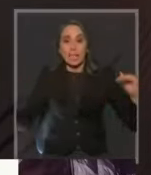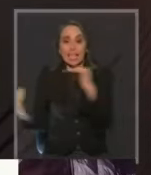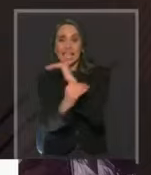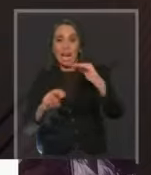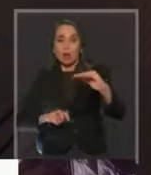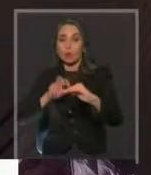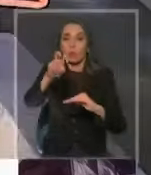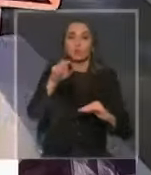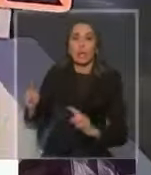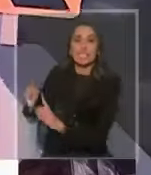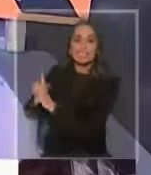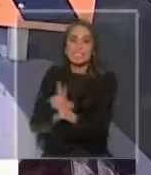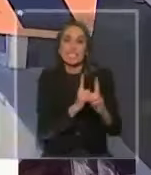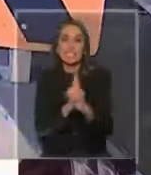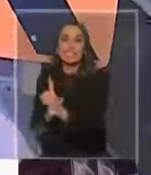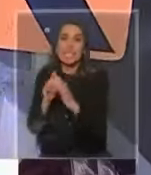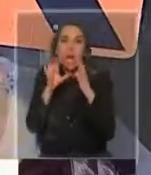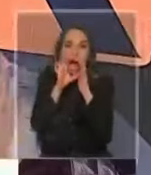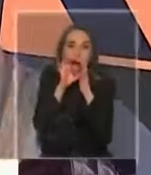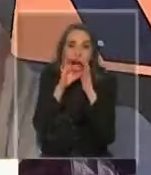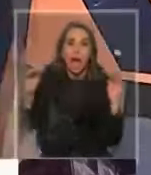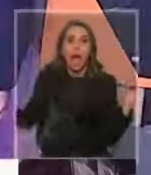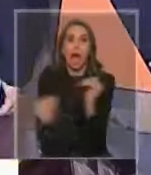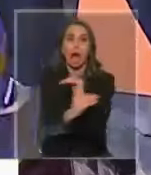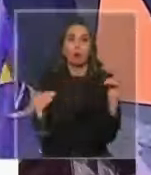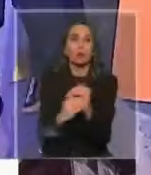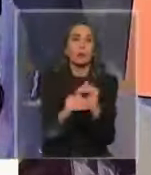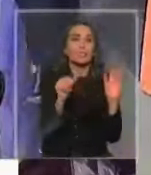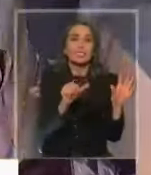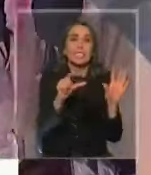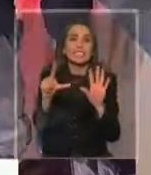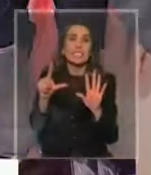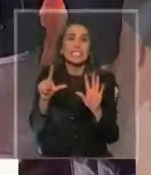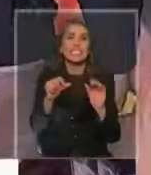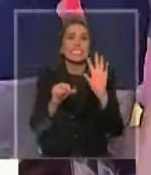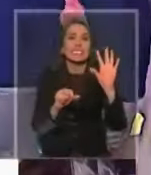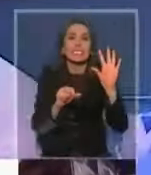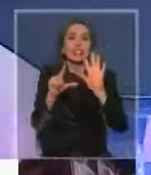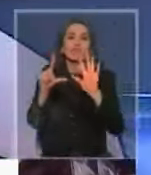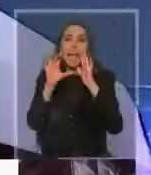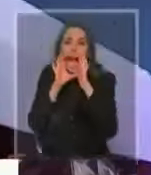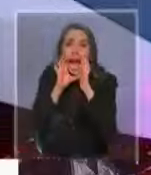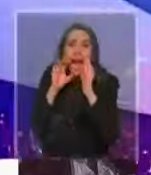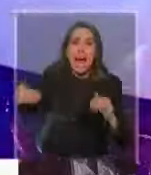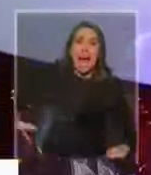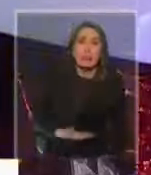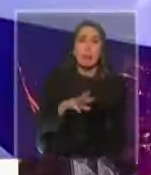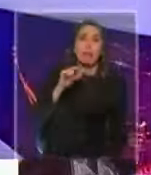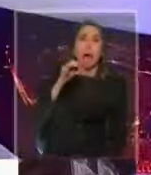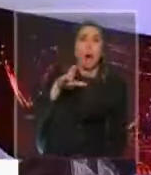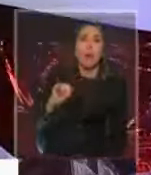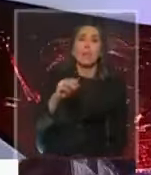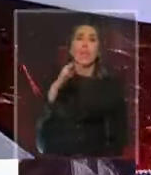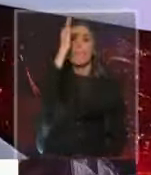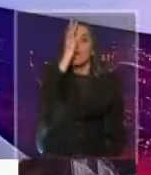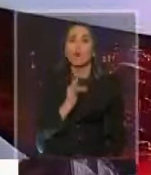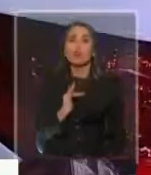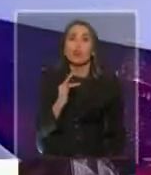¡Detrás, Pedro! ¡La autopista, usted tiene lo mío! ¡Detrás, 5-7, el Mauri! ¡5-7, central, funcionario,